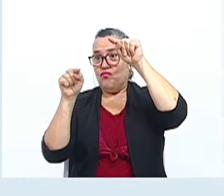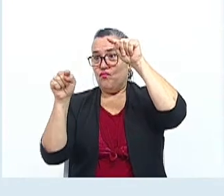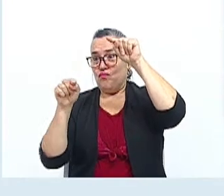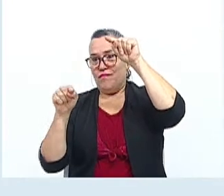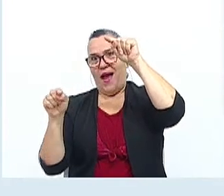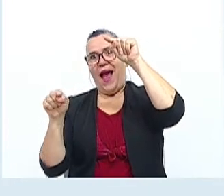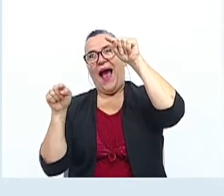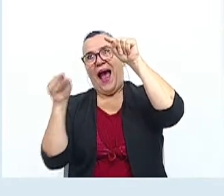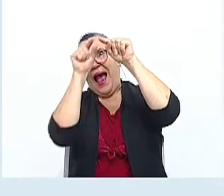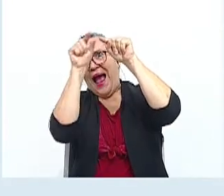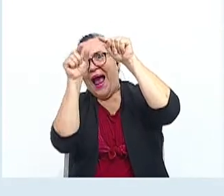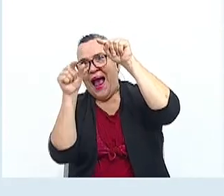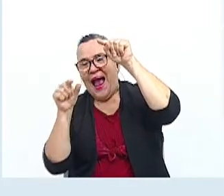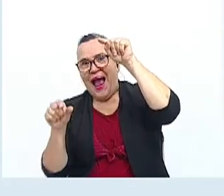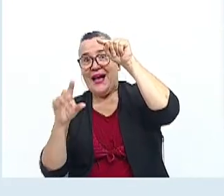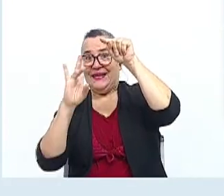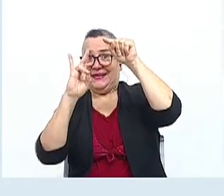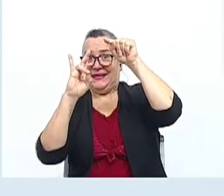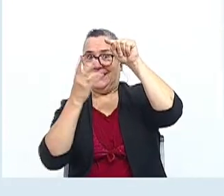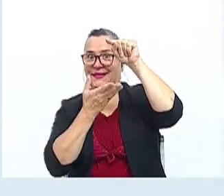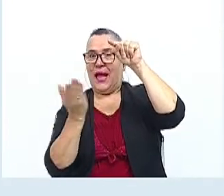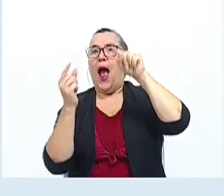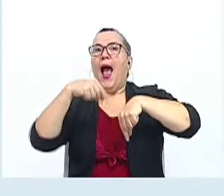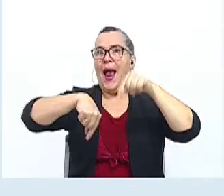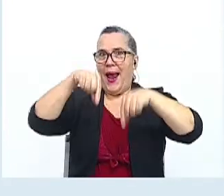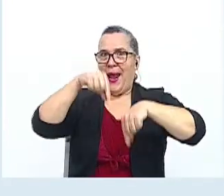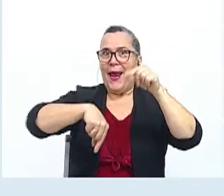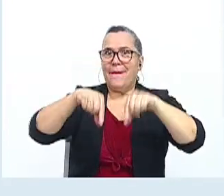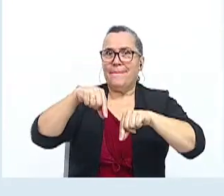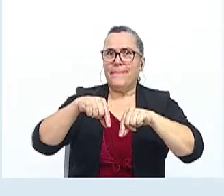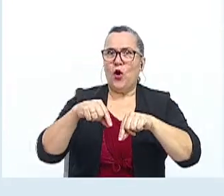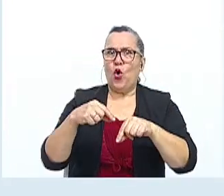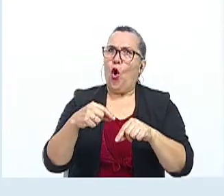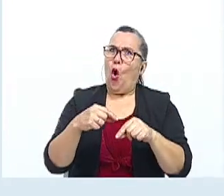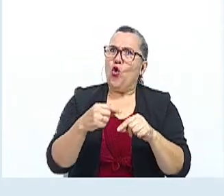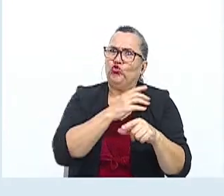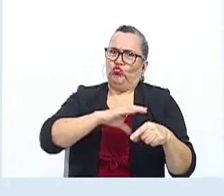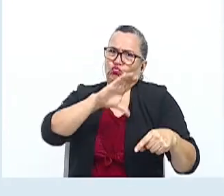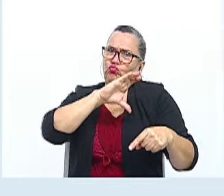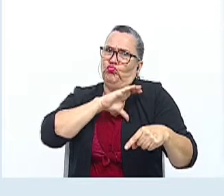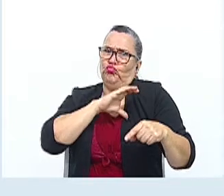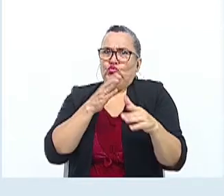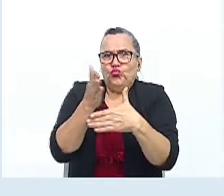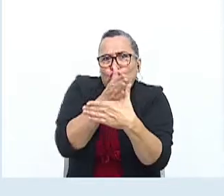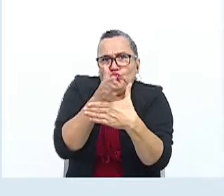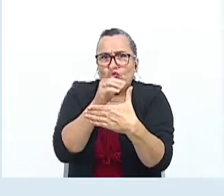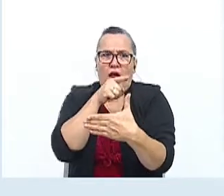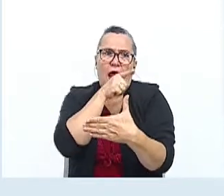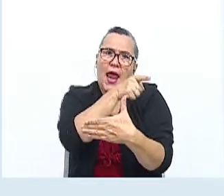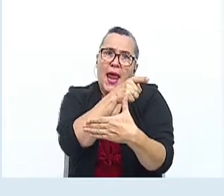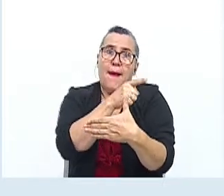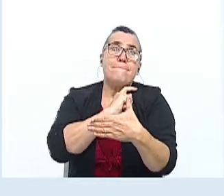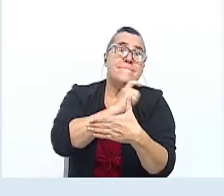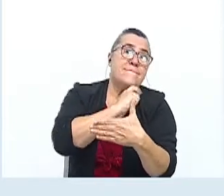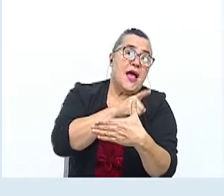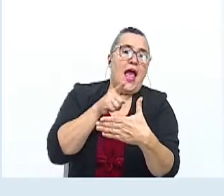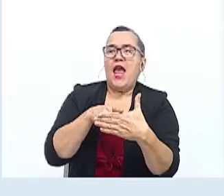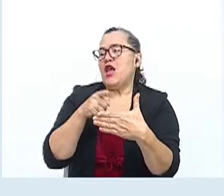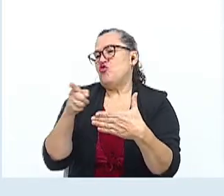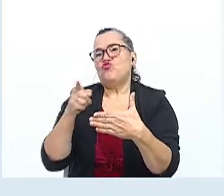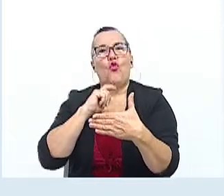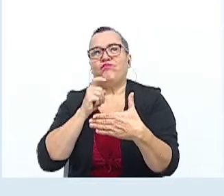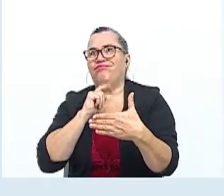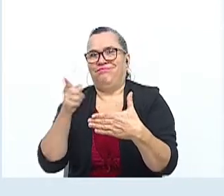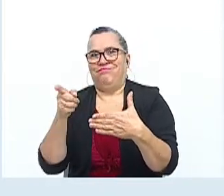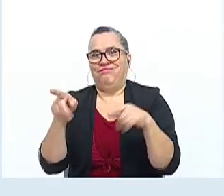metaloides. Esos 7 elementos químicos que tienen propiedades intermedias entre los metales y los no metales.